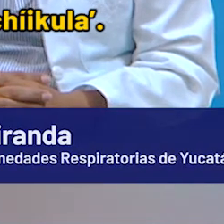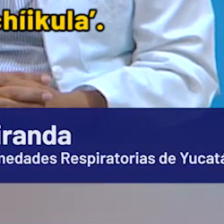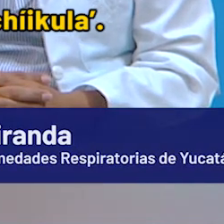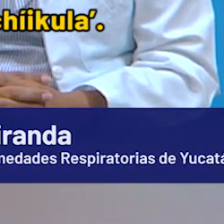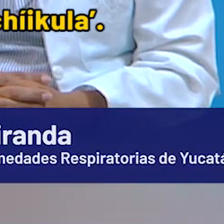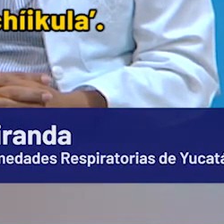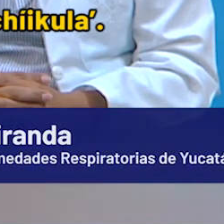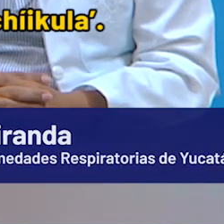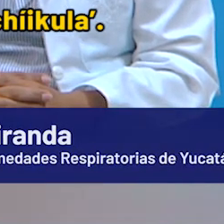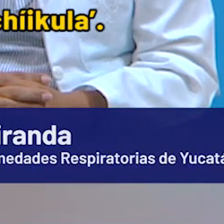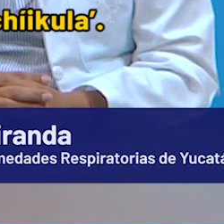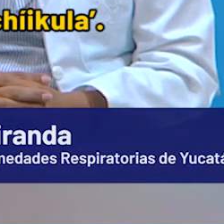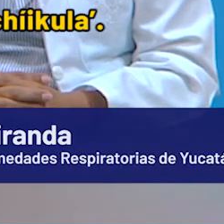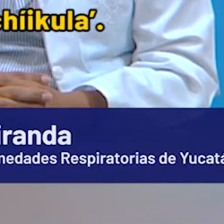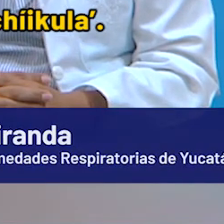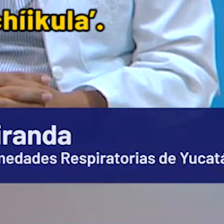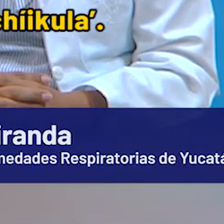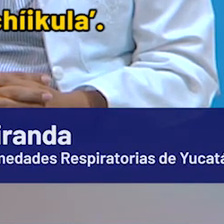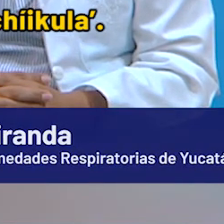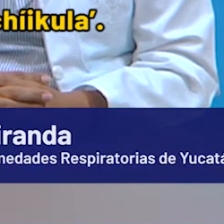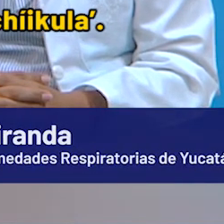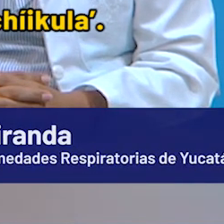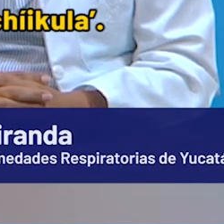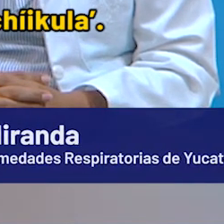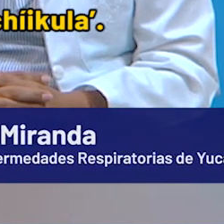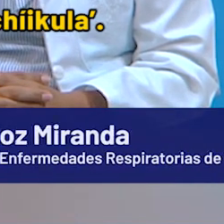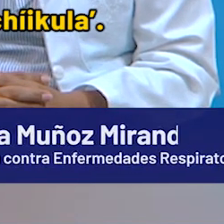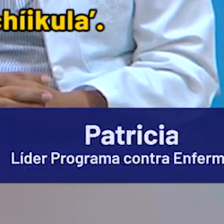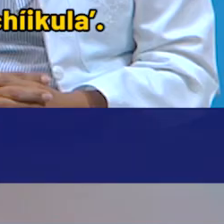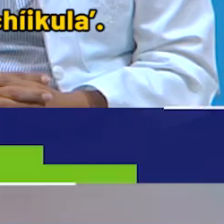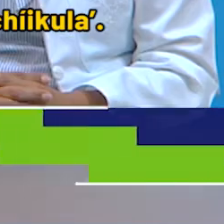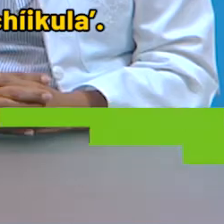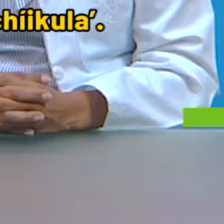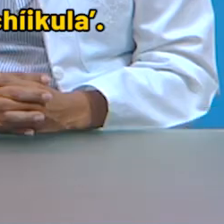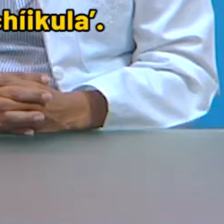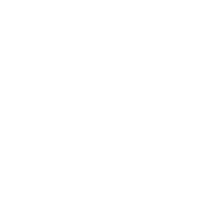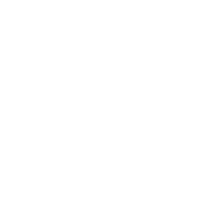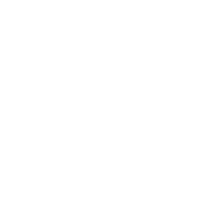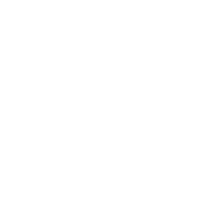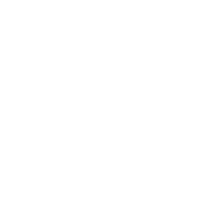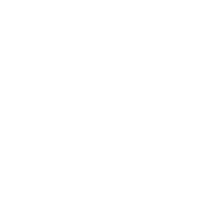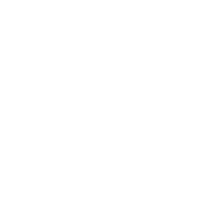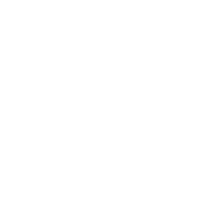doctora. Estaremos actualizando la información todos los días por este mismo medio. Muchas gracias.